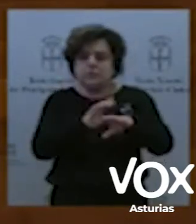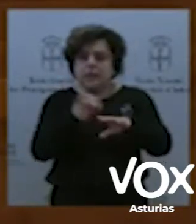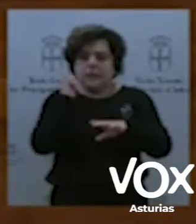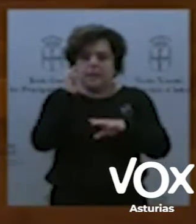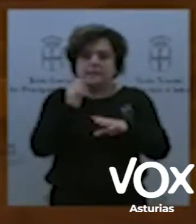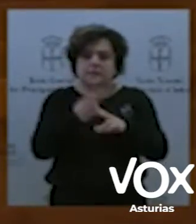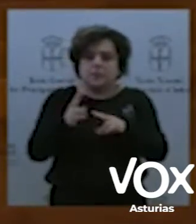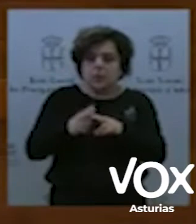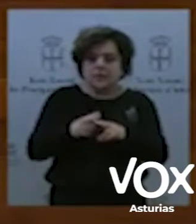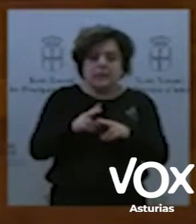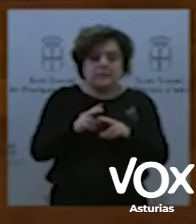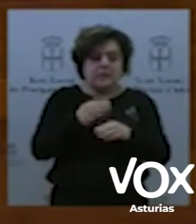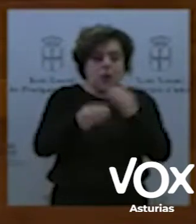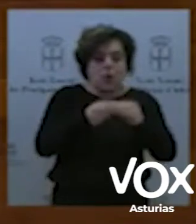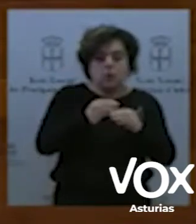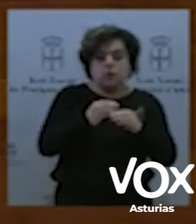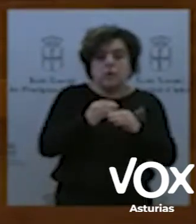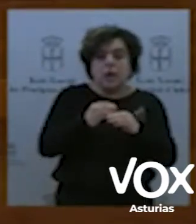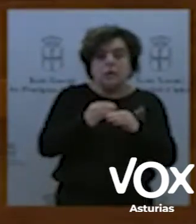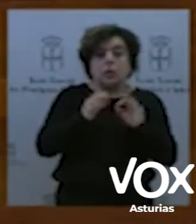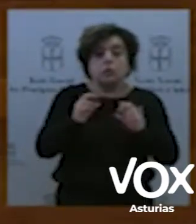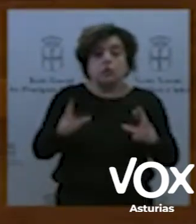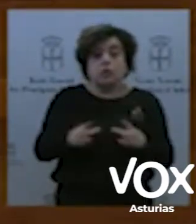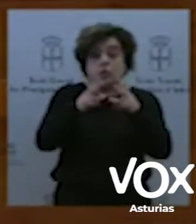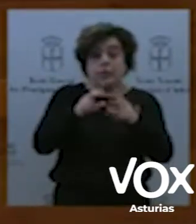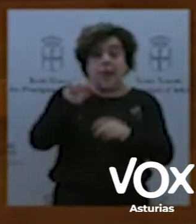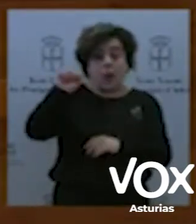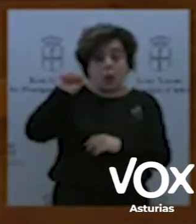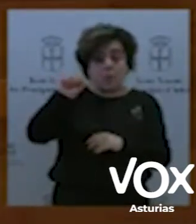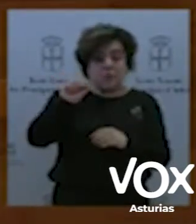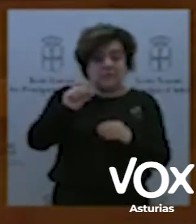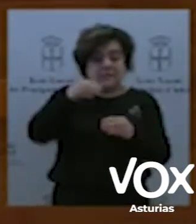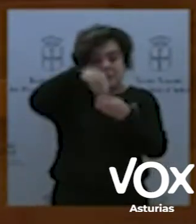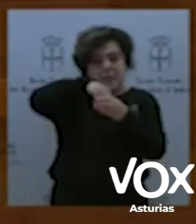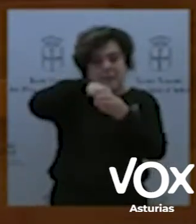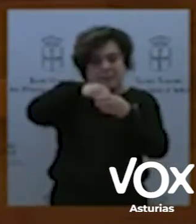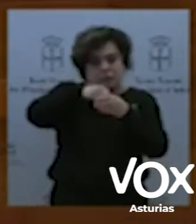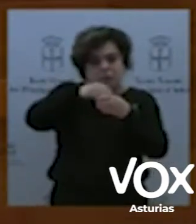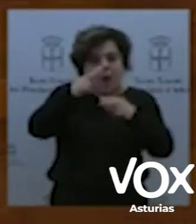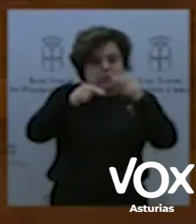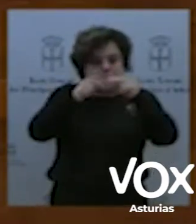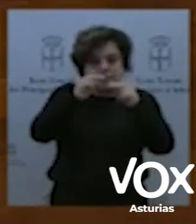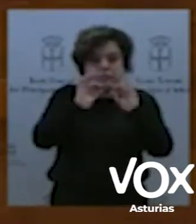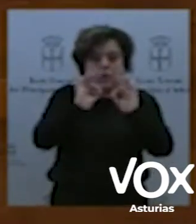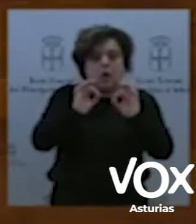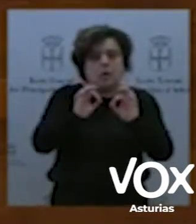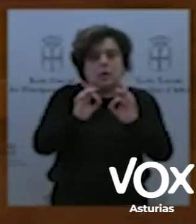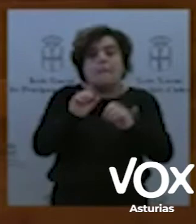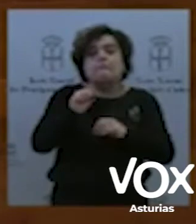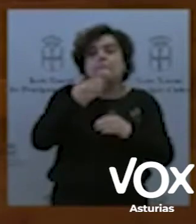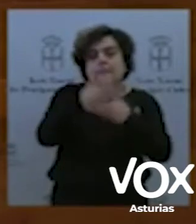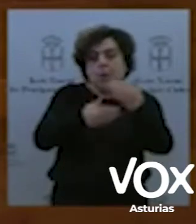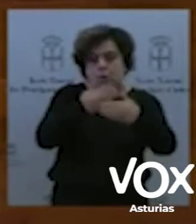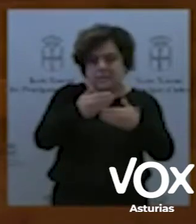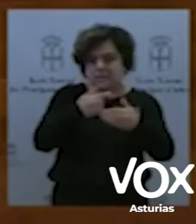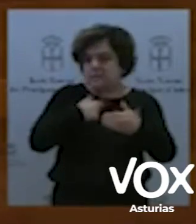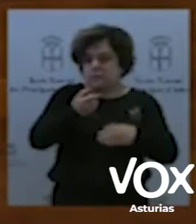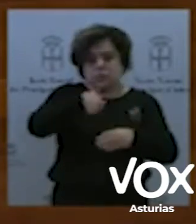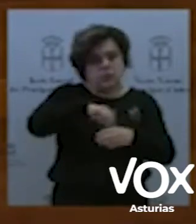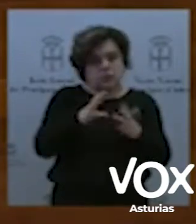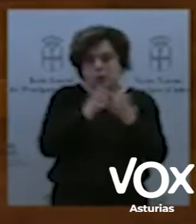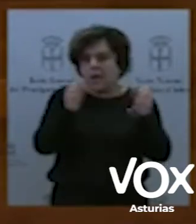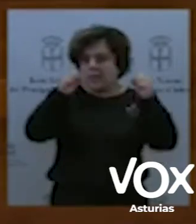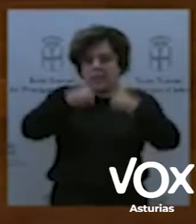su arquitectura social progre? ¿Cómo no estar en desacuerdo con un dictamen, señorías, que se nos presenta sometido a una